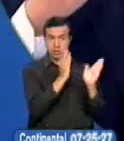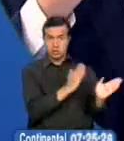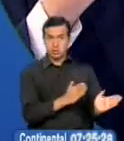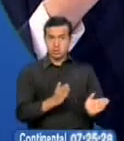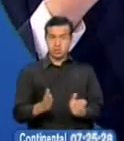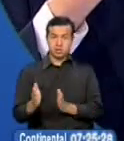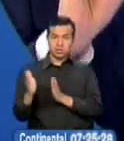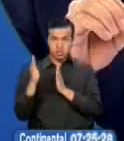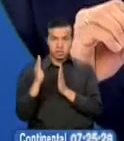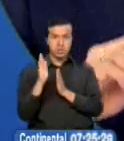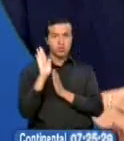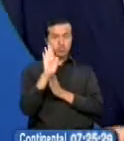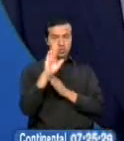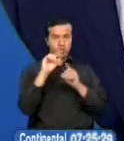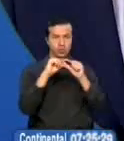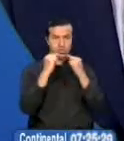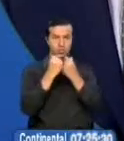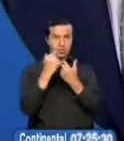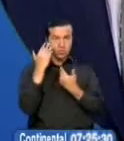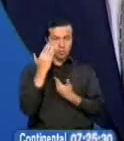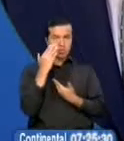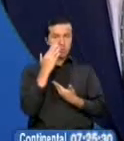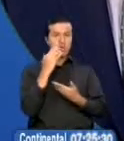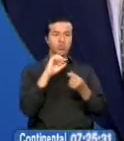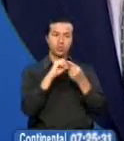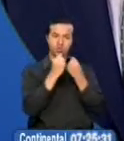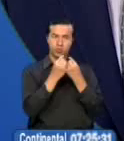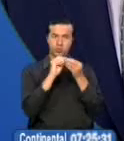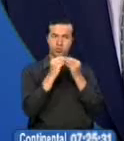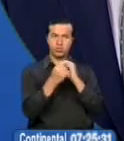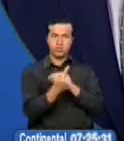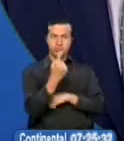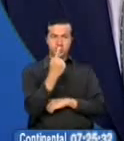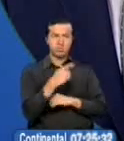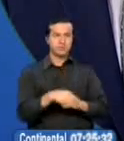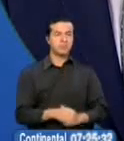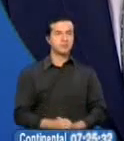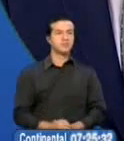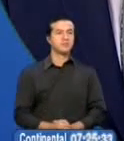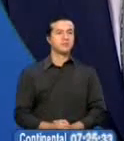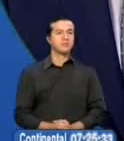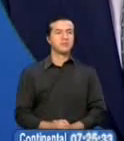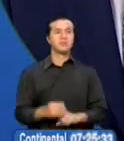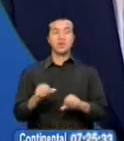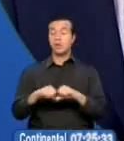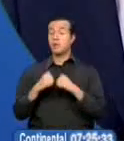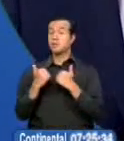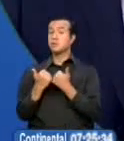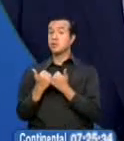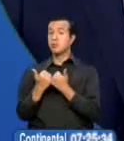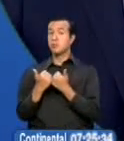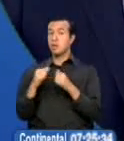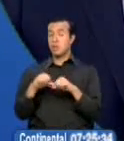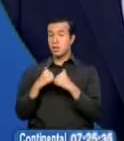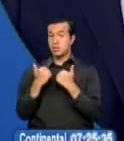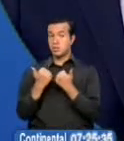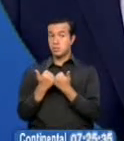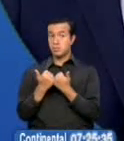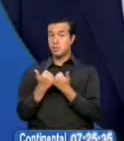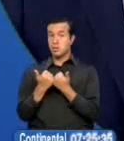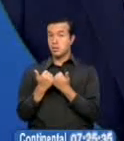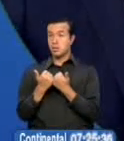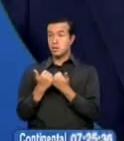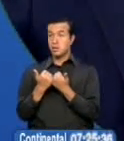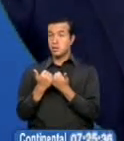programática del Partido Centro Democrático? Carlos, ser asambleísta no es solamente legislar y fiscalizar,